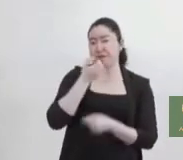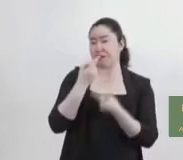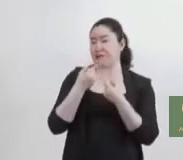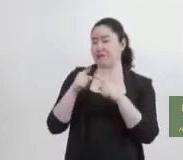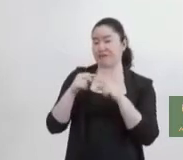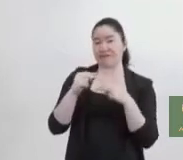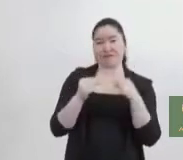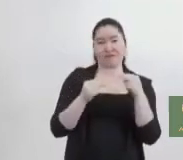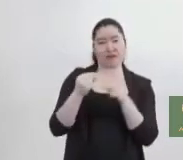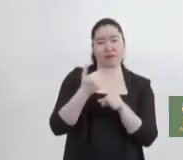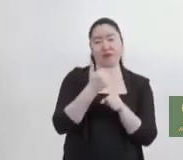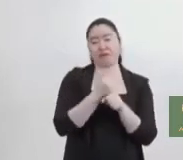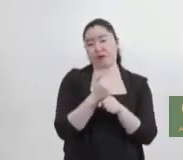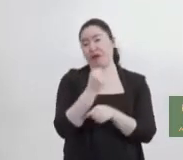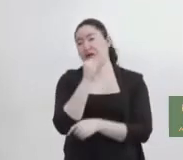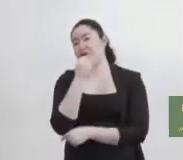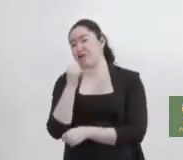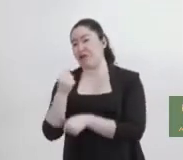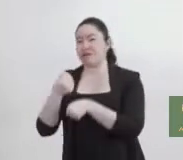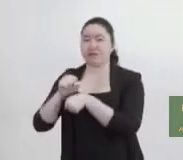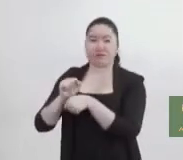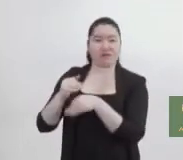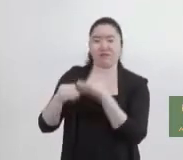medidas específicas de